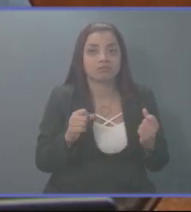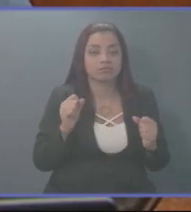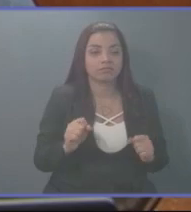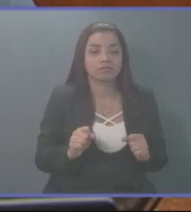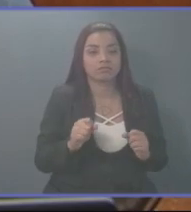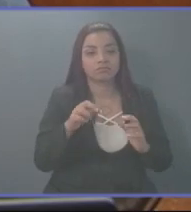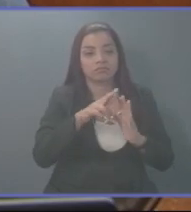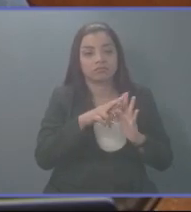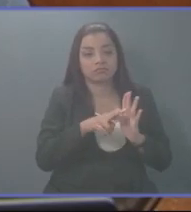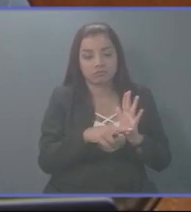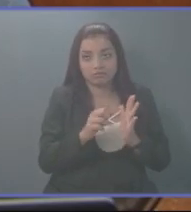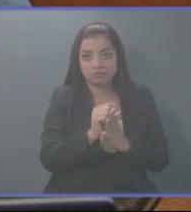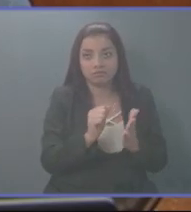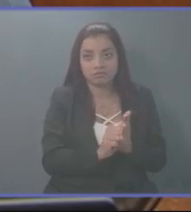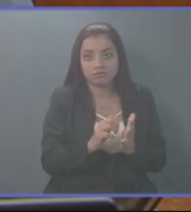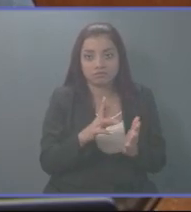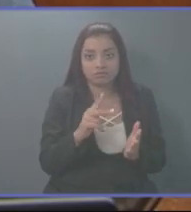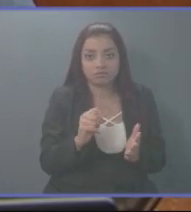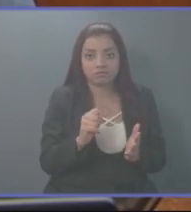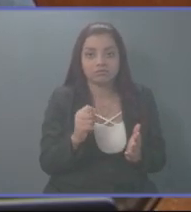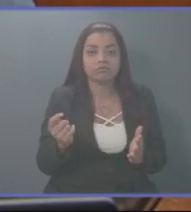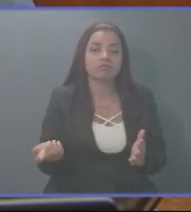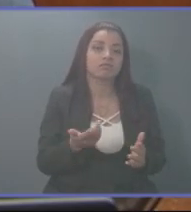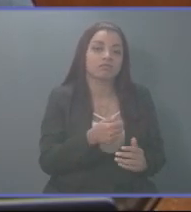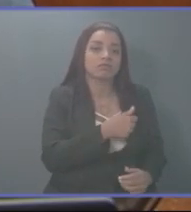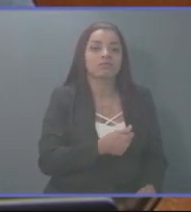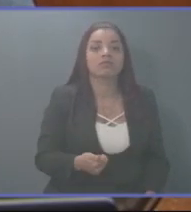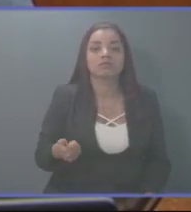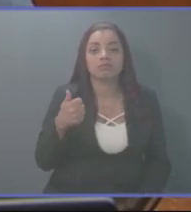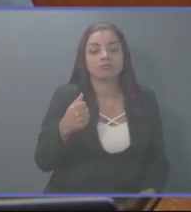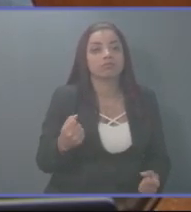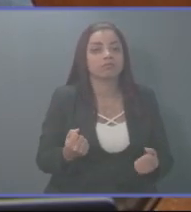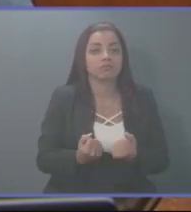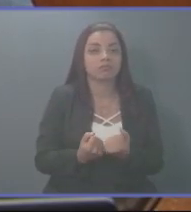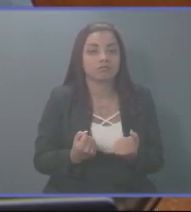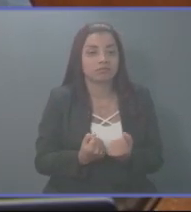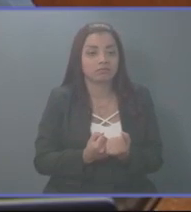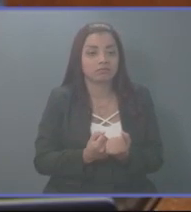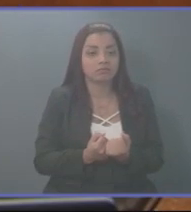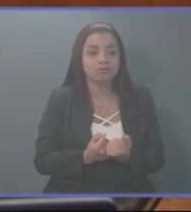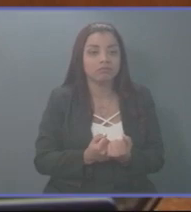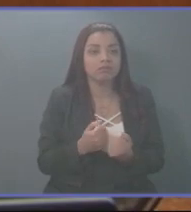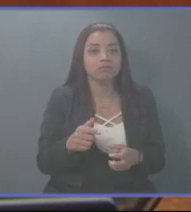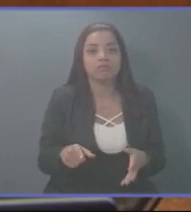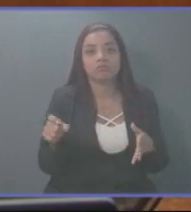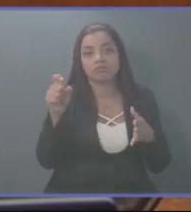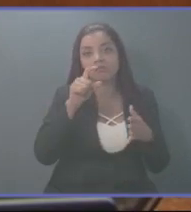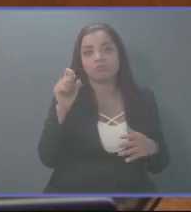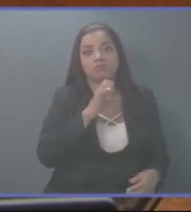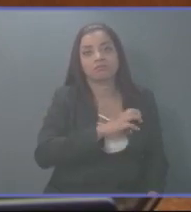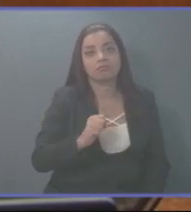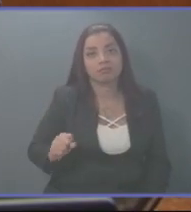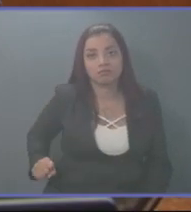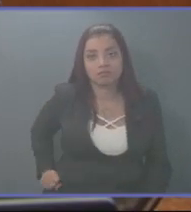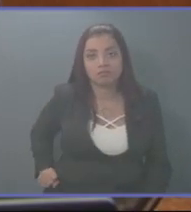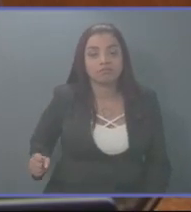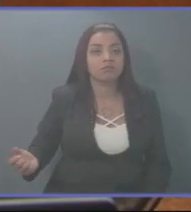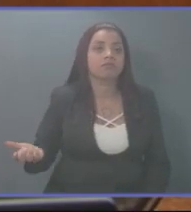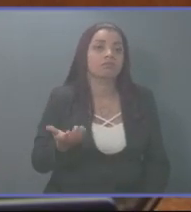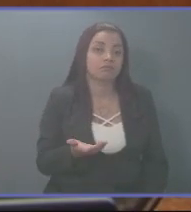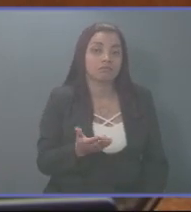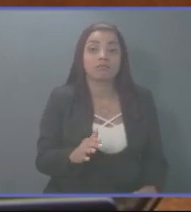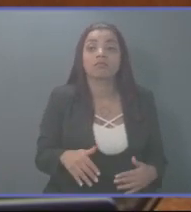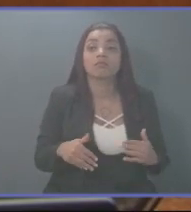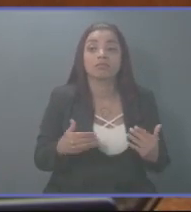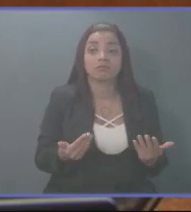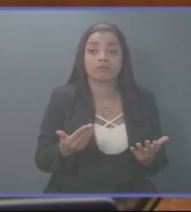en este artículo, la dirección contará con el apoyo especializado del Instituto Salvadoreño para